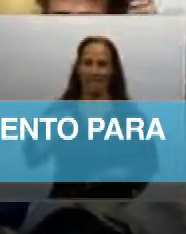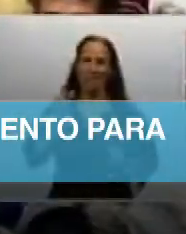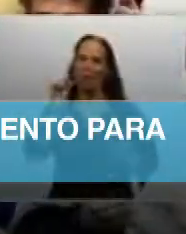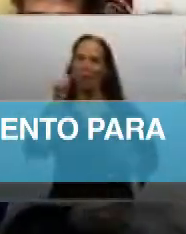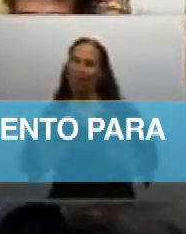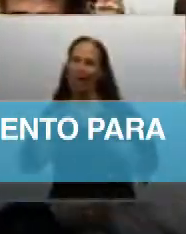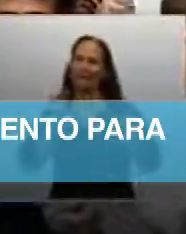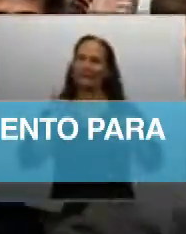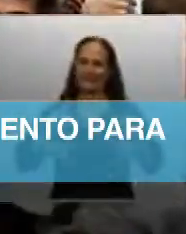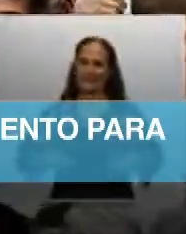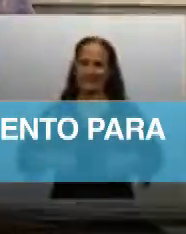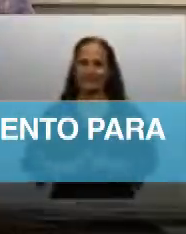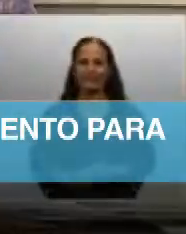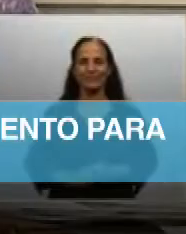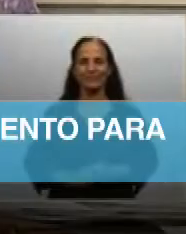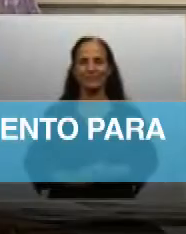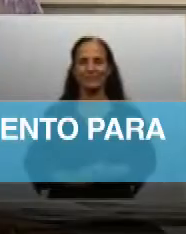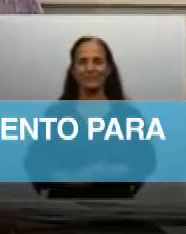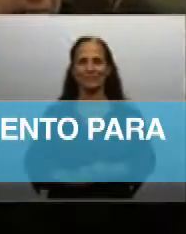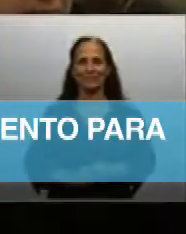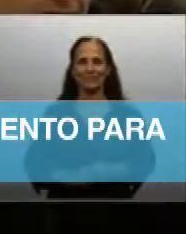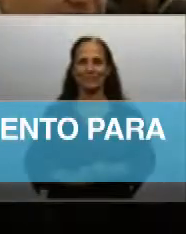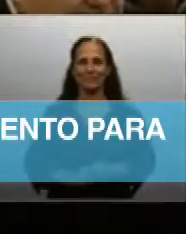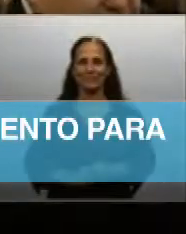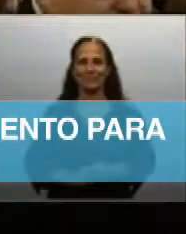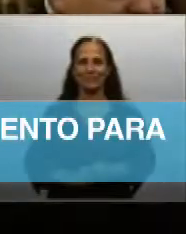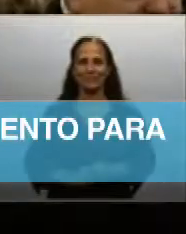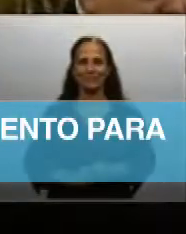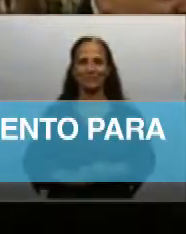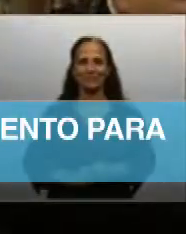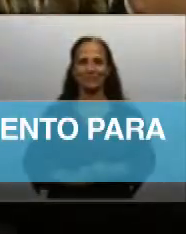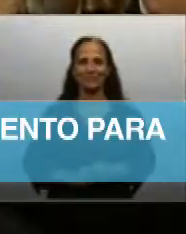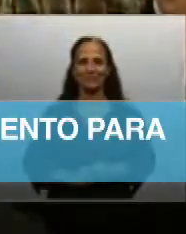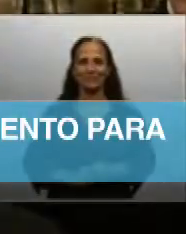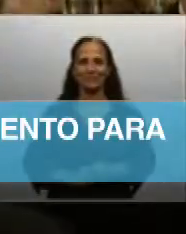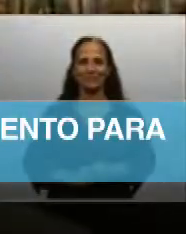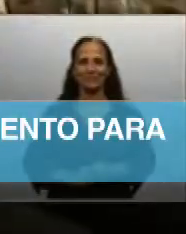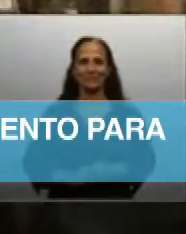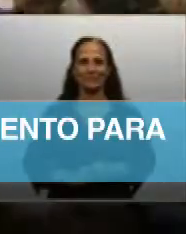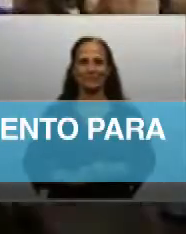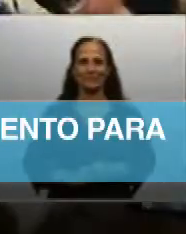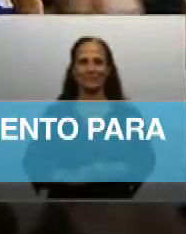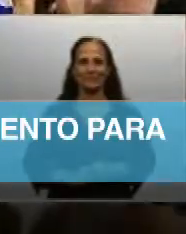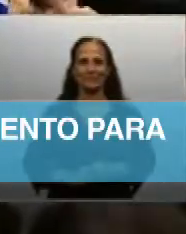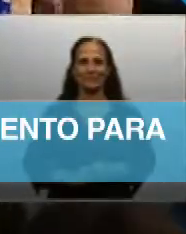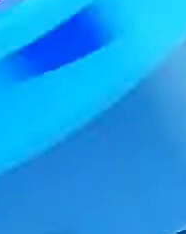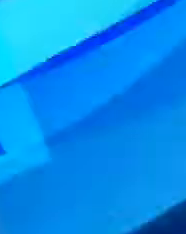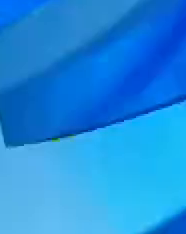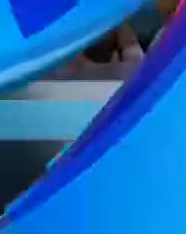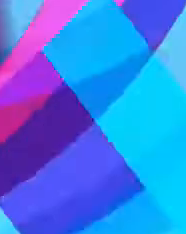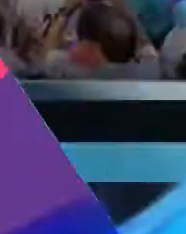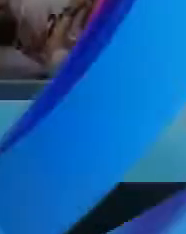inversión anual en el sistema previsional no es un gasto, dijo que no hay recurso e inversión mayor en el presupuesto que la aplicada a los